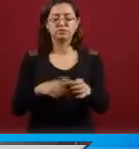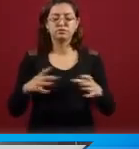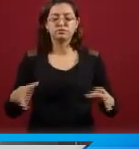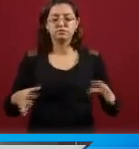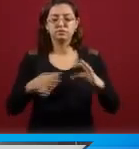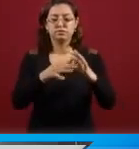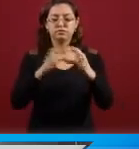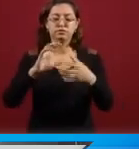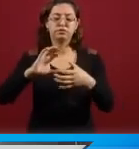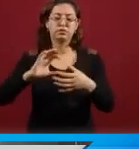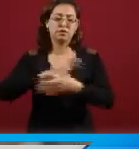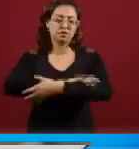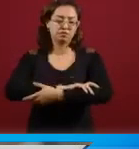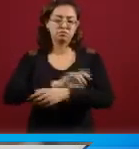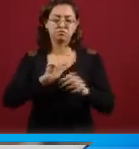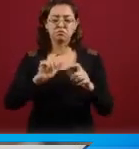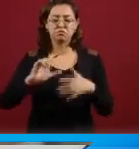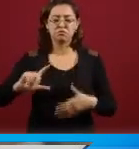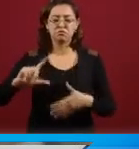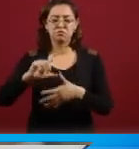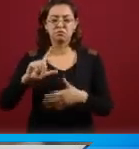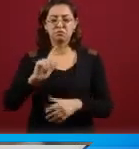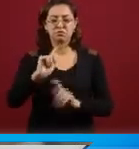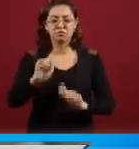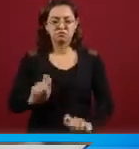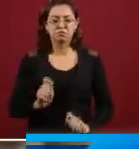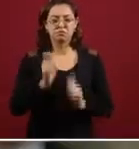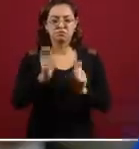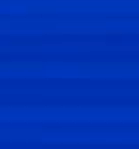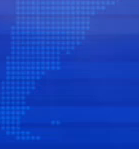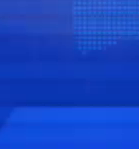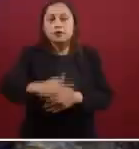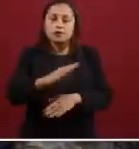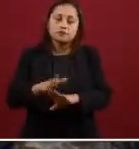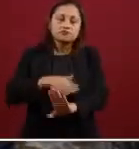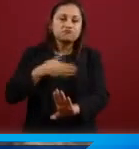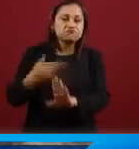con el uso de esta secretaría para desaparecer y torturar a opositores.